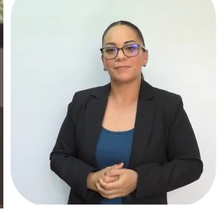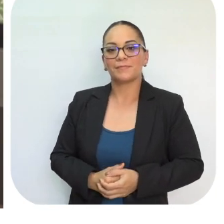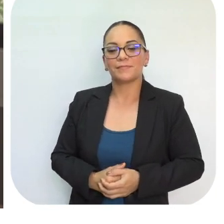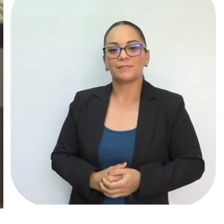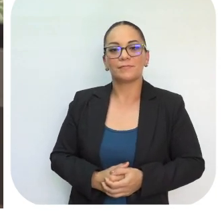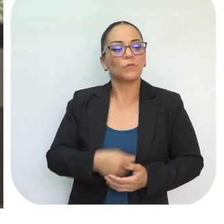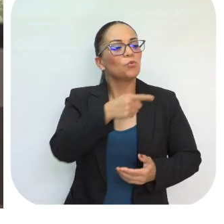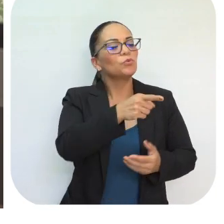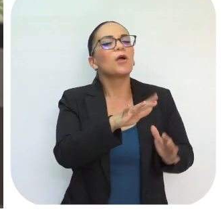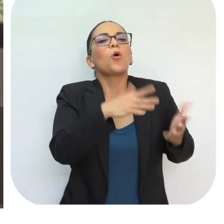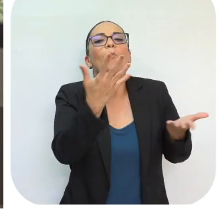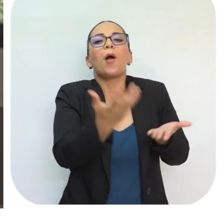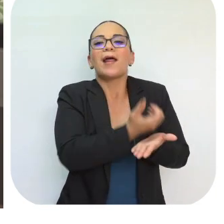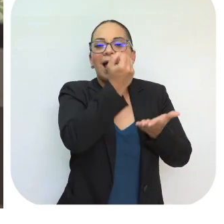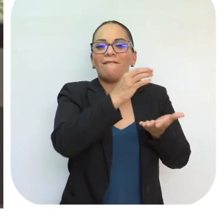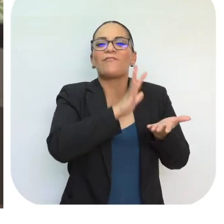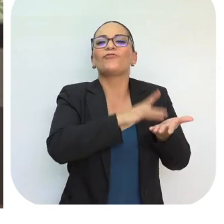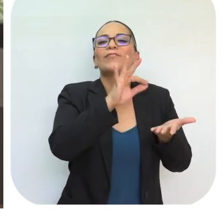¿Cómo se ganaban los frijoles?